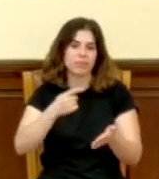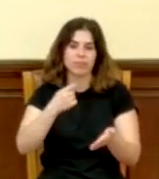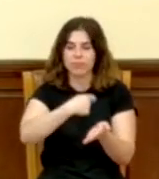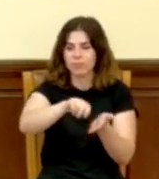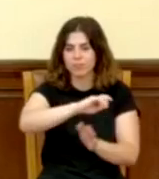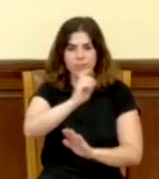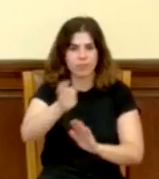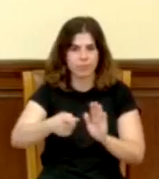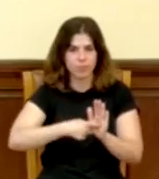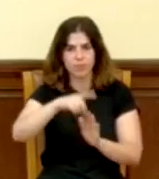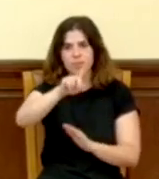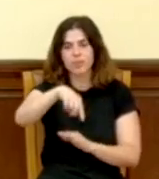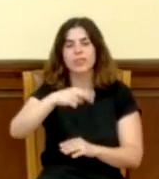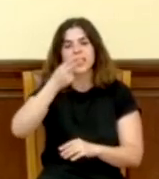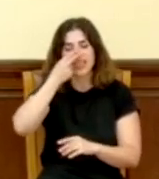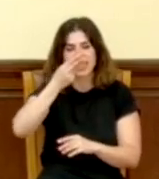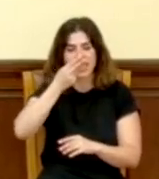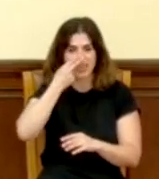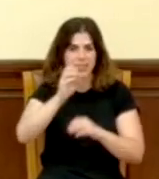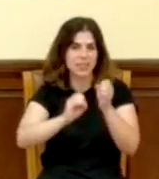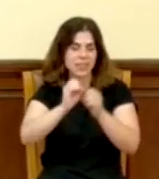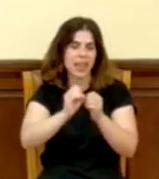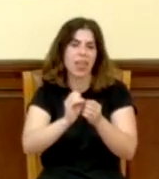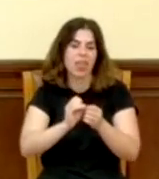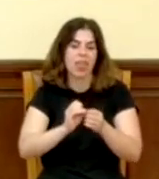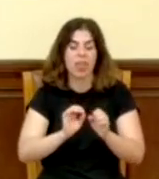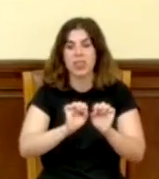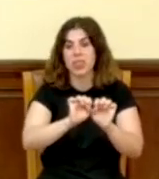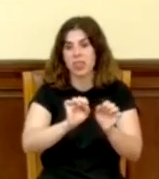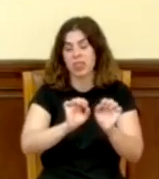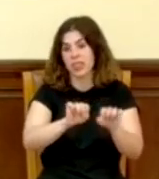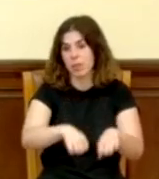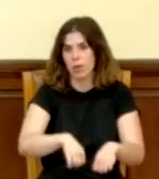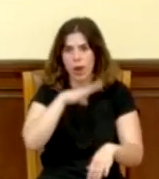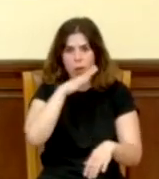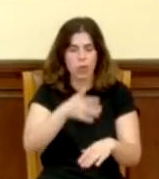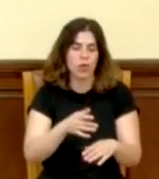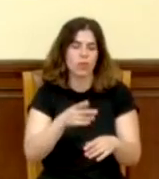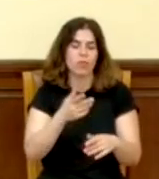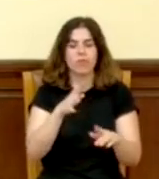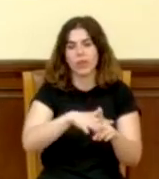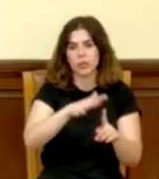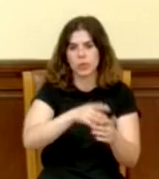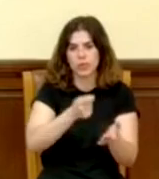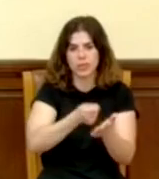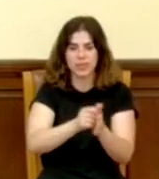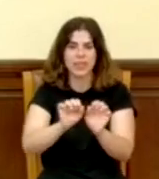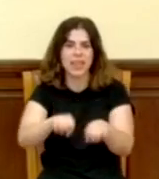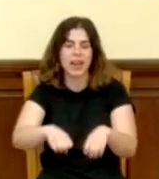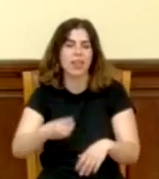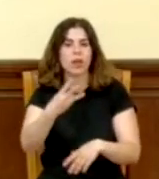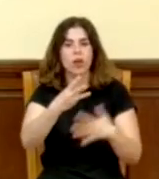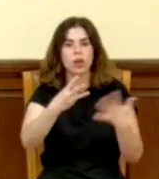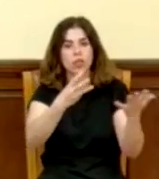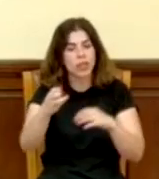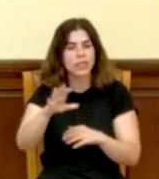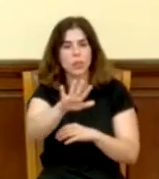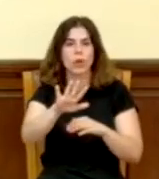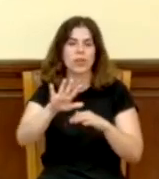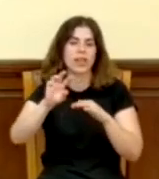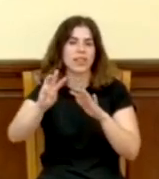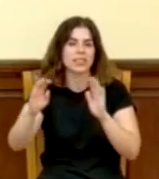importe los intereses de demora de tesorería correspondientes a facturas pagadas con retraso por importe de